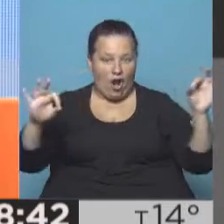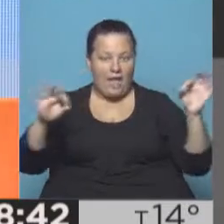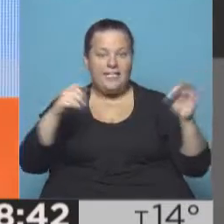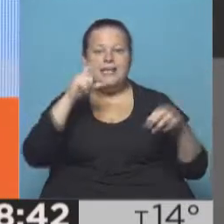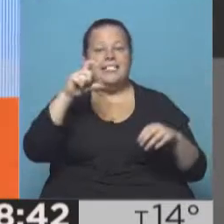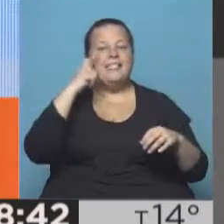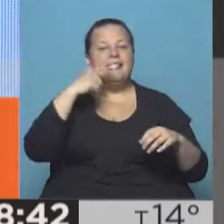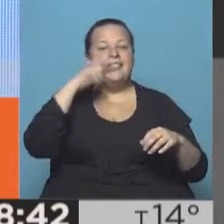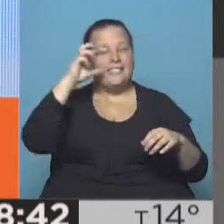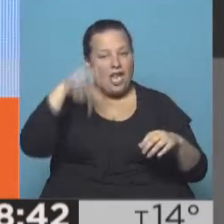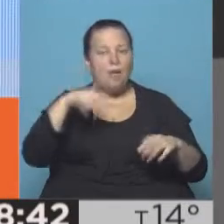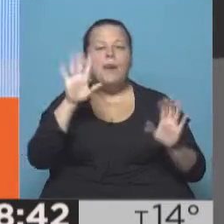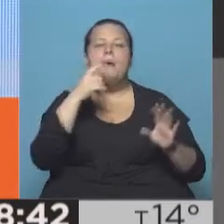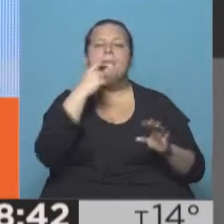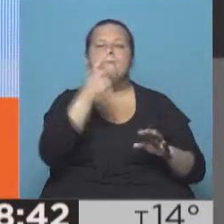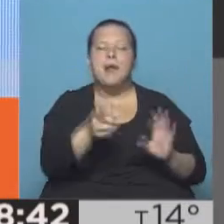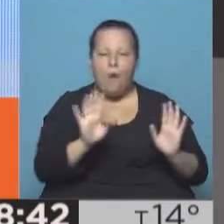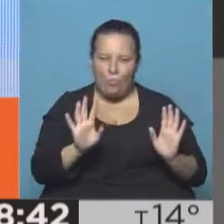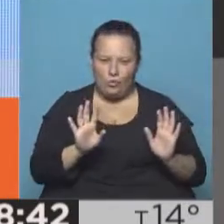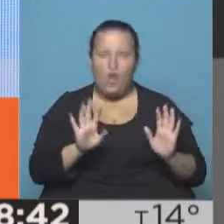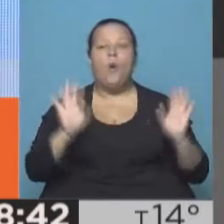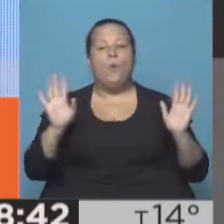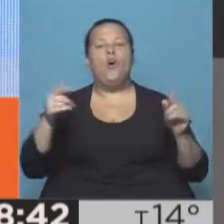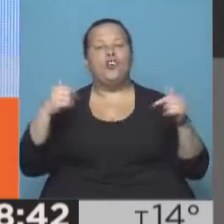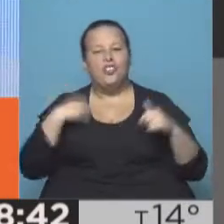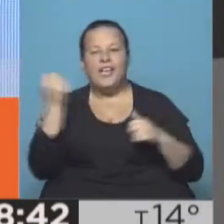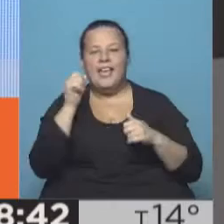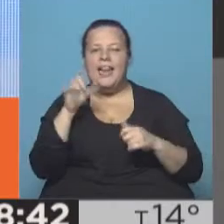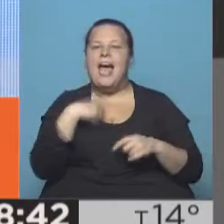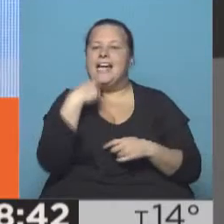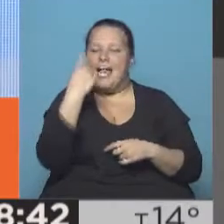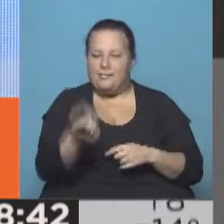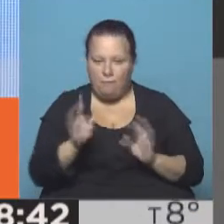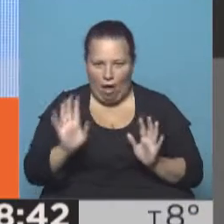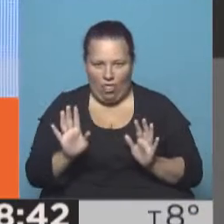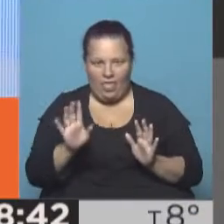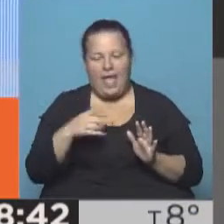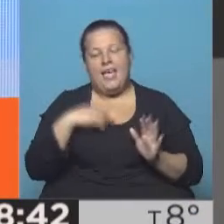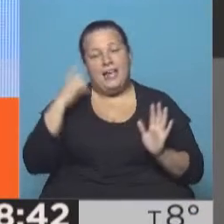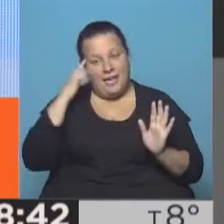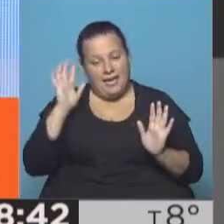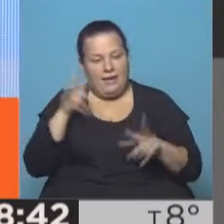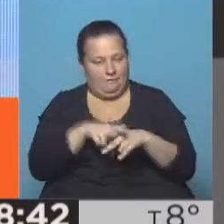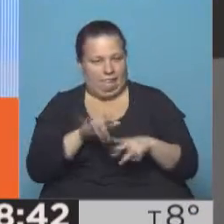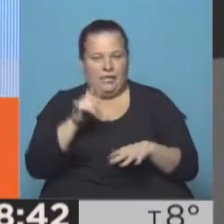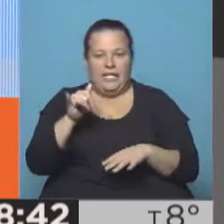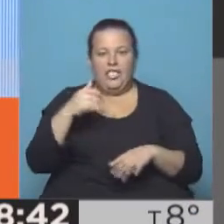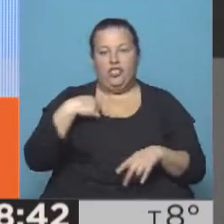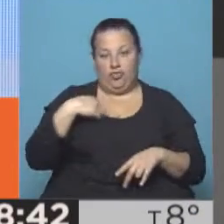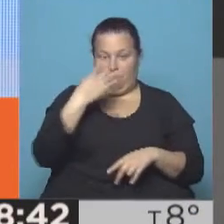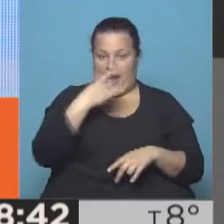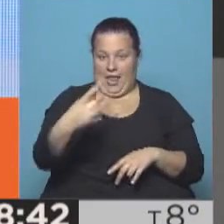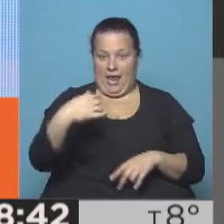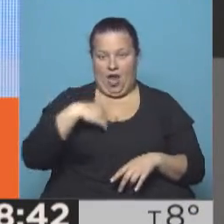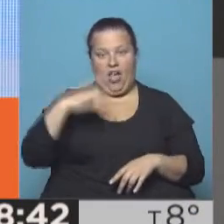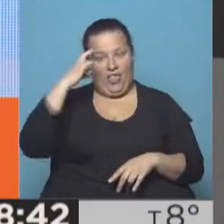Cicerón, solo que él preguntaba, ¿no? Bueno, yo traté de responder. Digo, sí. que fui elegida